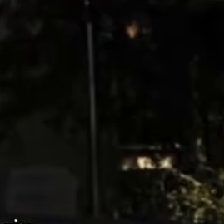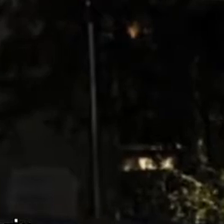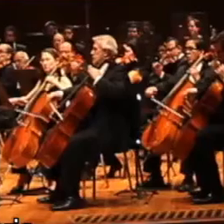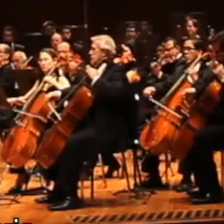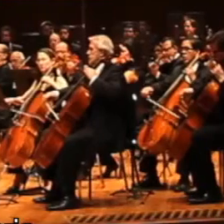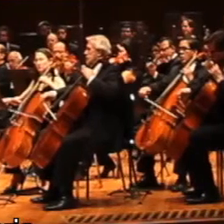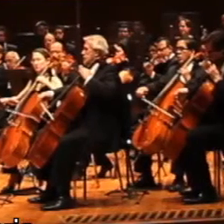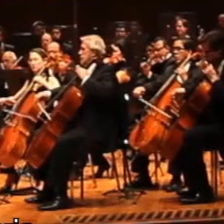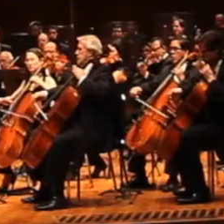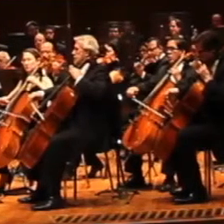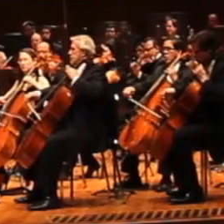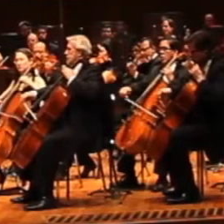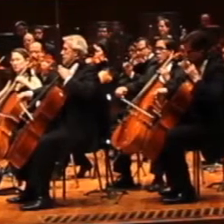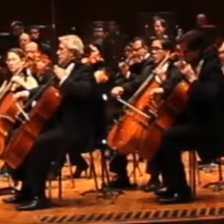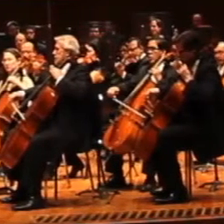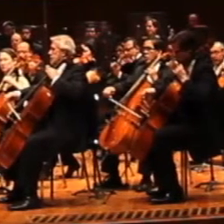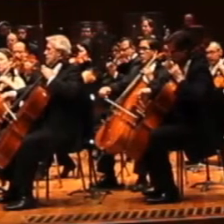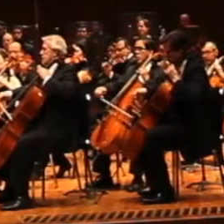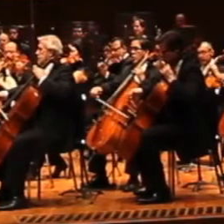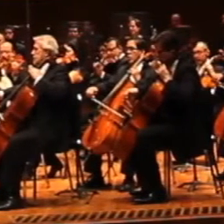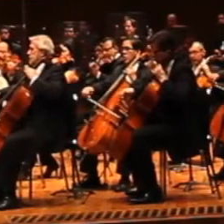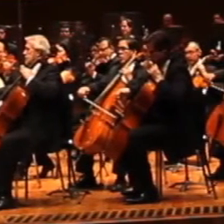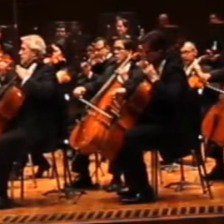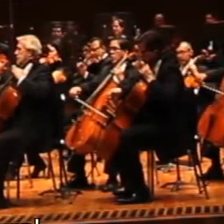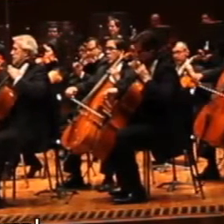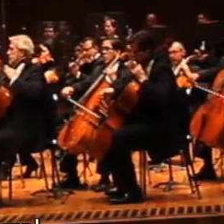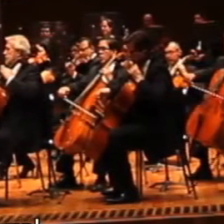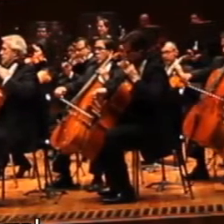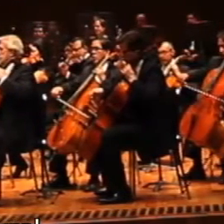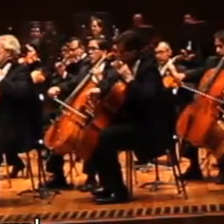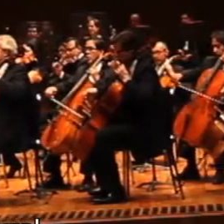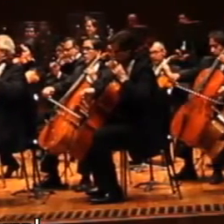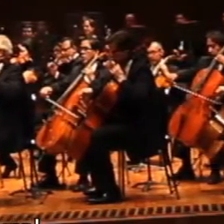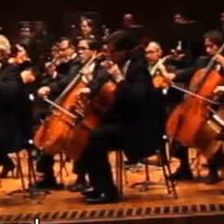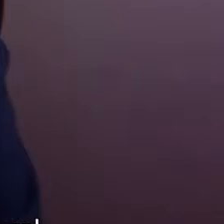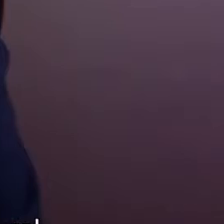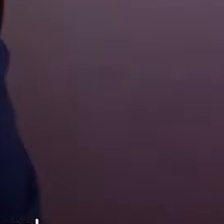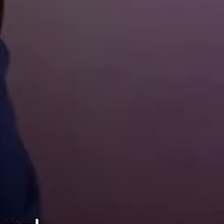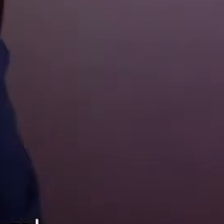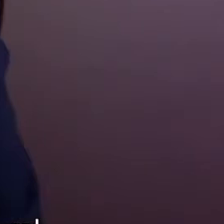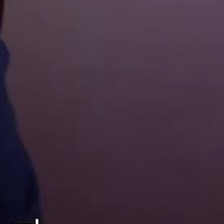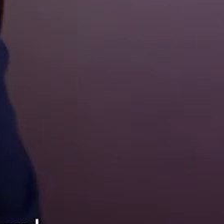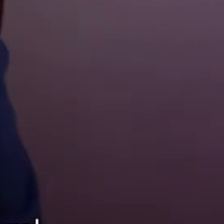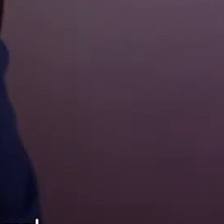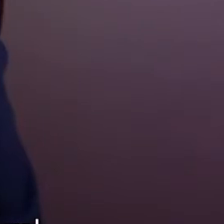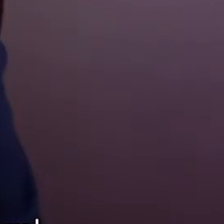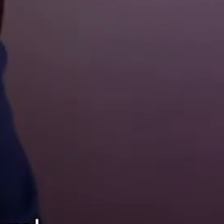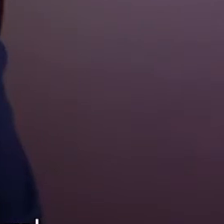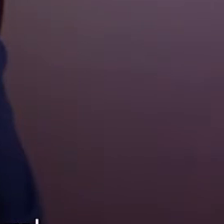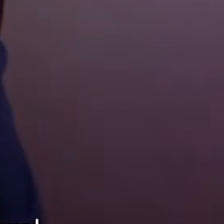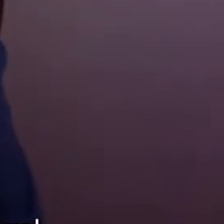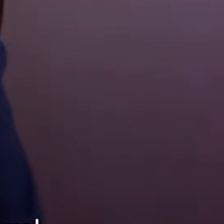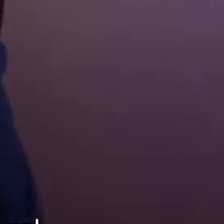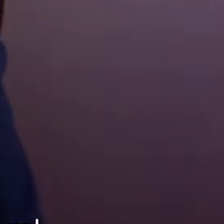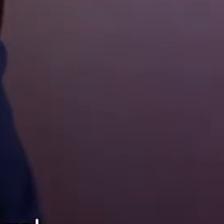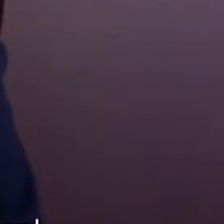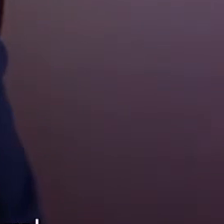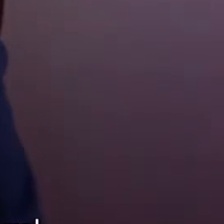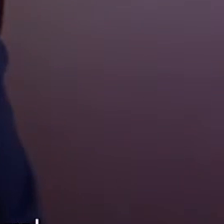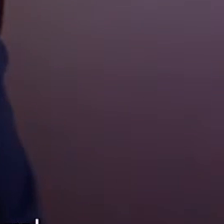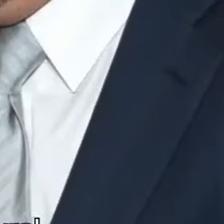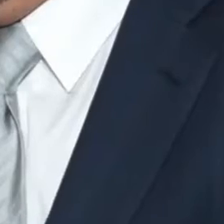Cultural Universitario es obra de Guillermo Soberón, y ahí está todo ese legado, ese